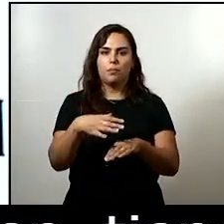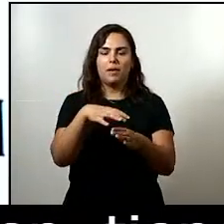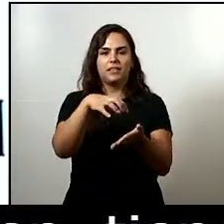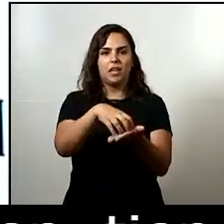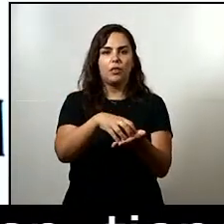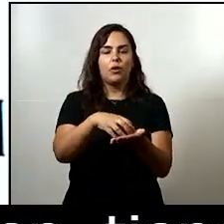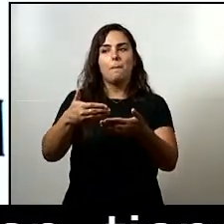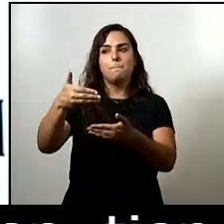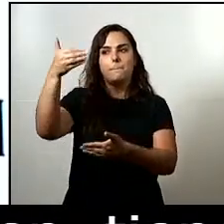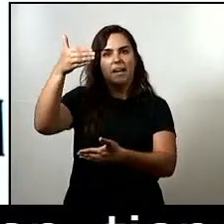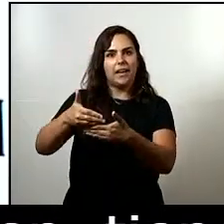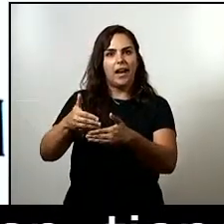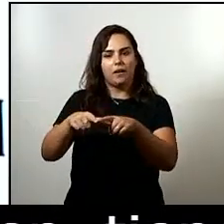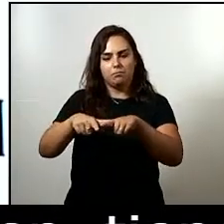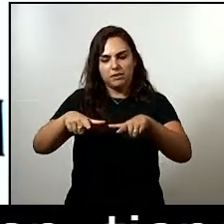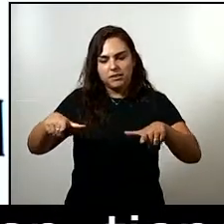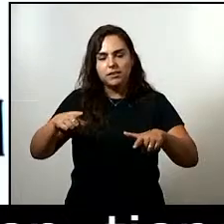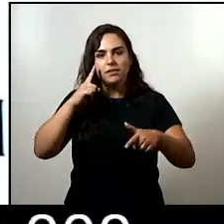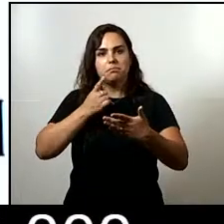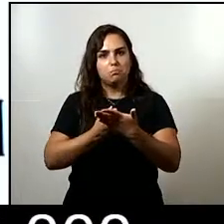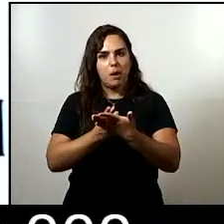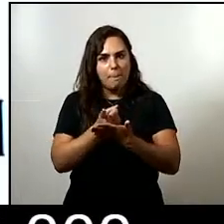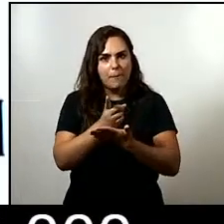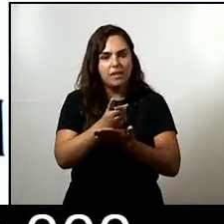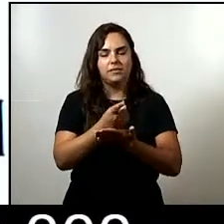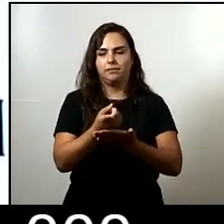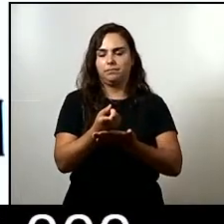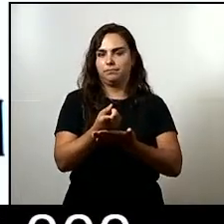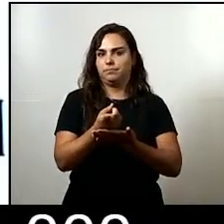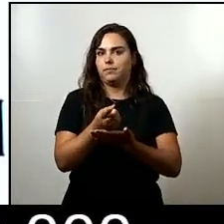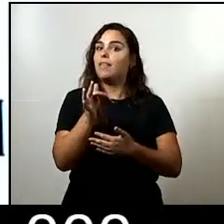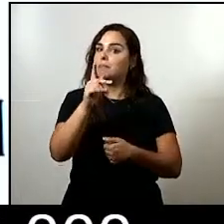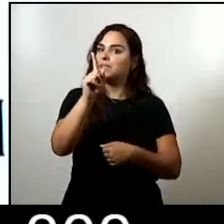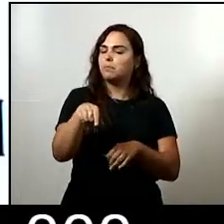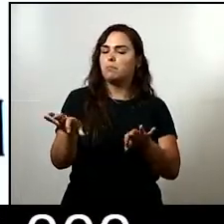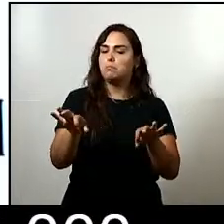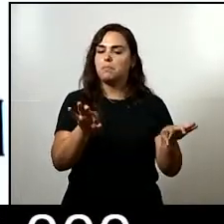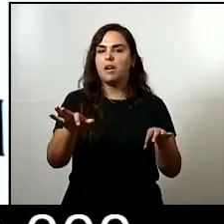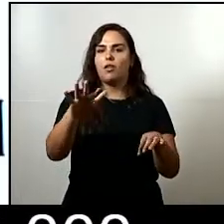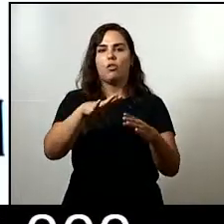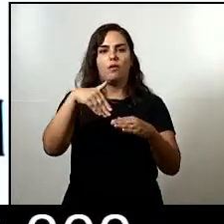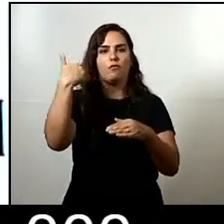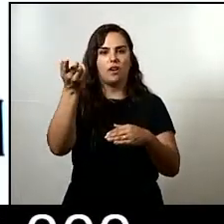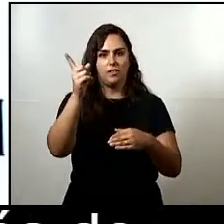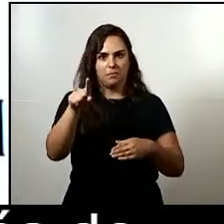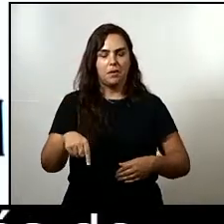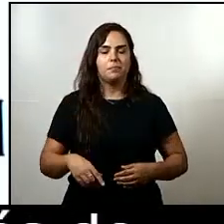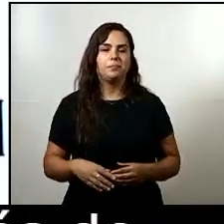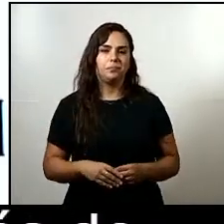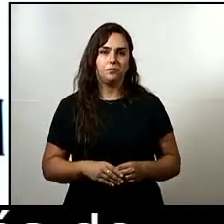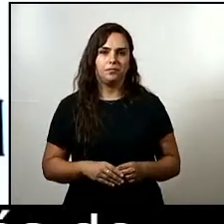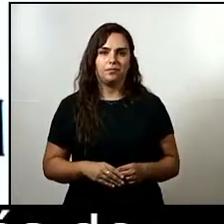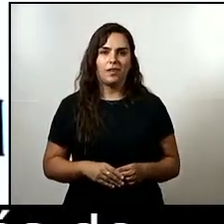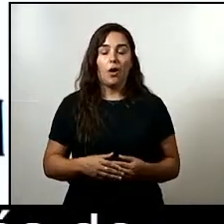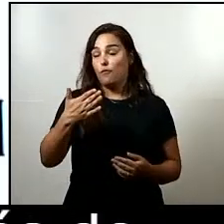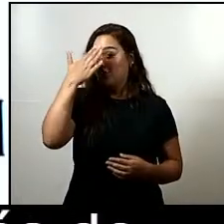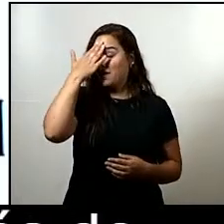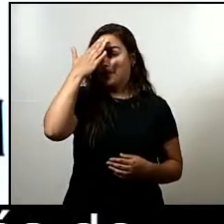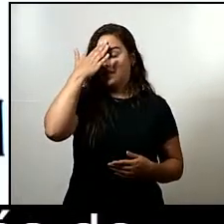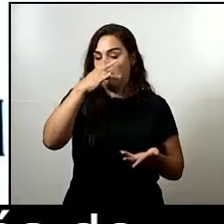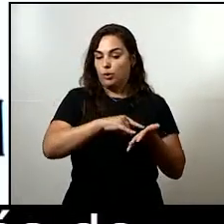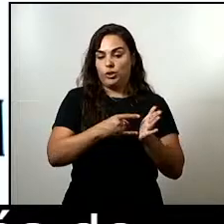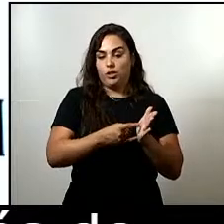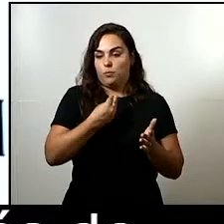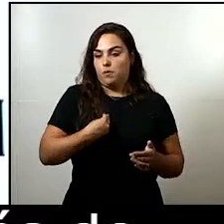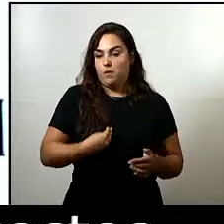de paneles, vitrinas, mapas, además de habilitar la zona exterior. Son fundamentales estos proyectos